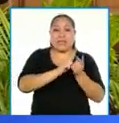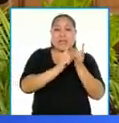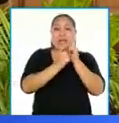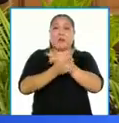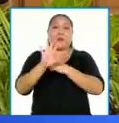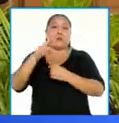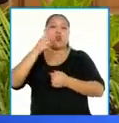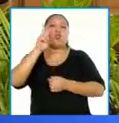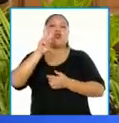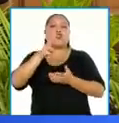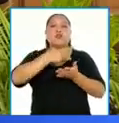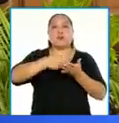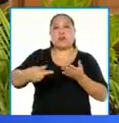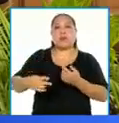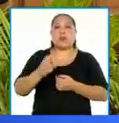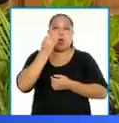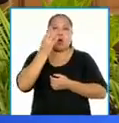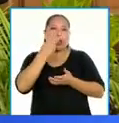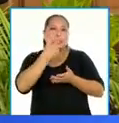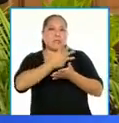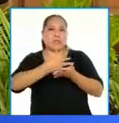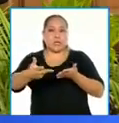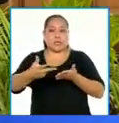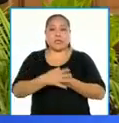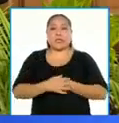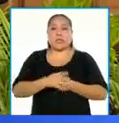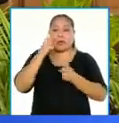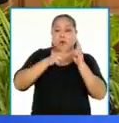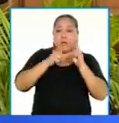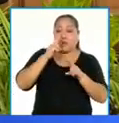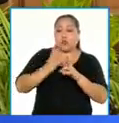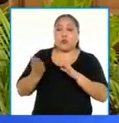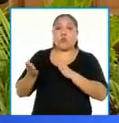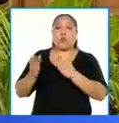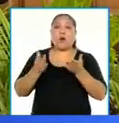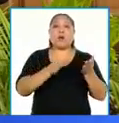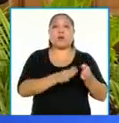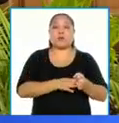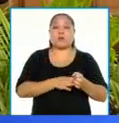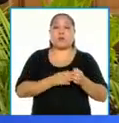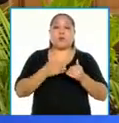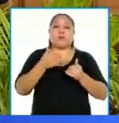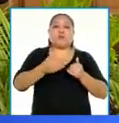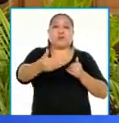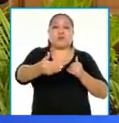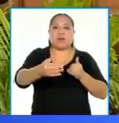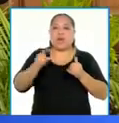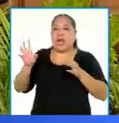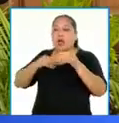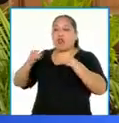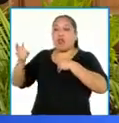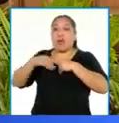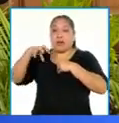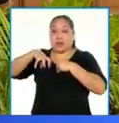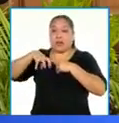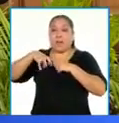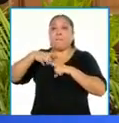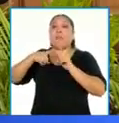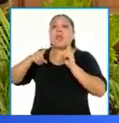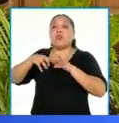menos 2 semanas, a veces 3, y por lo tanto el indicador de mortalidad viene con retraso respecto a la evolución